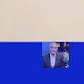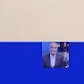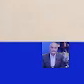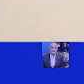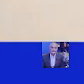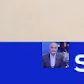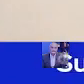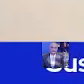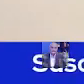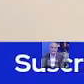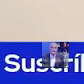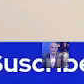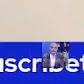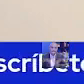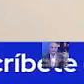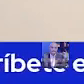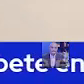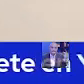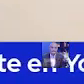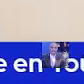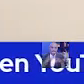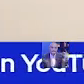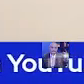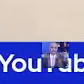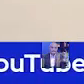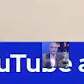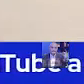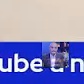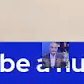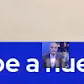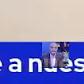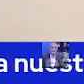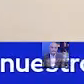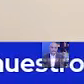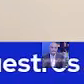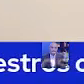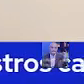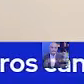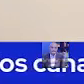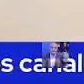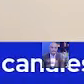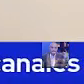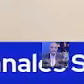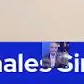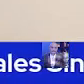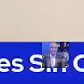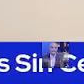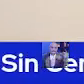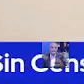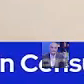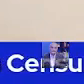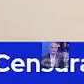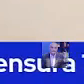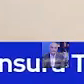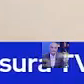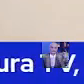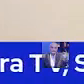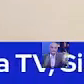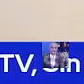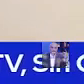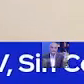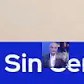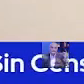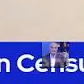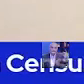muy fuertes sobre el tema de Perú, en momentos en que hace un minuto ha circulado información